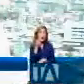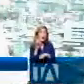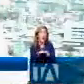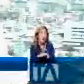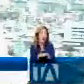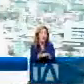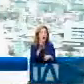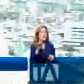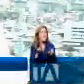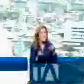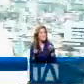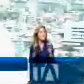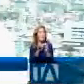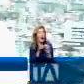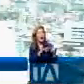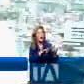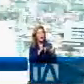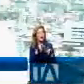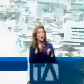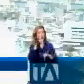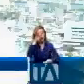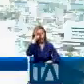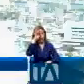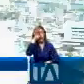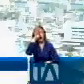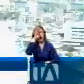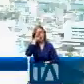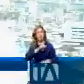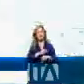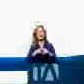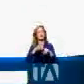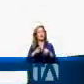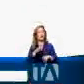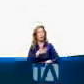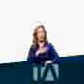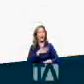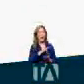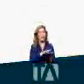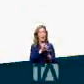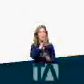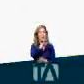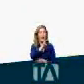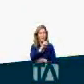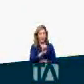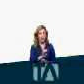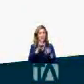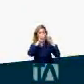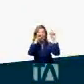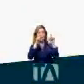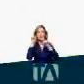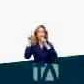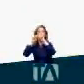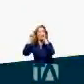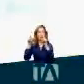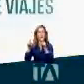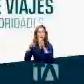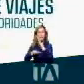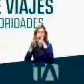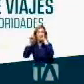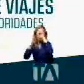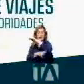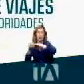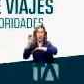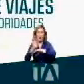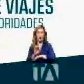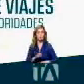se usaron simultáneamente los aviones de la aerolínea TAME y de Petroecuador. Según el informe, el 29% de los viajes